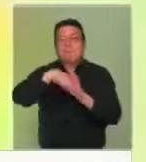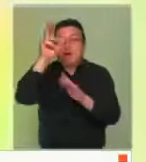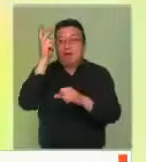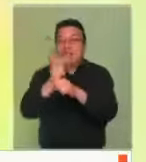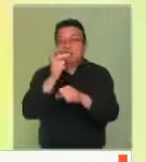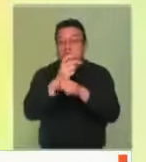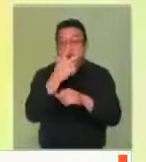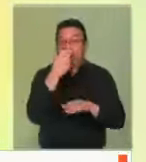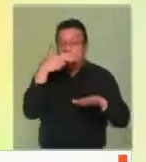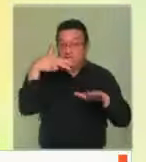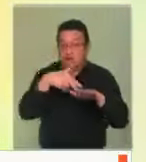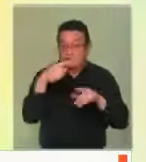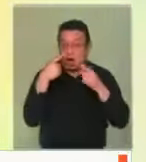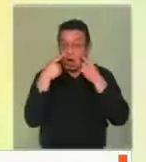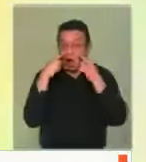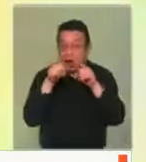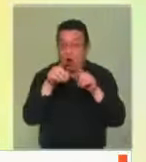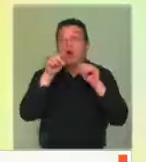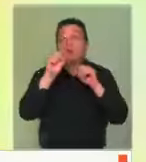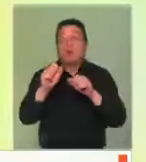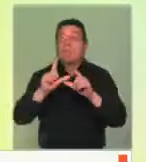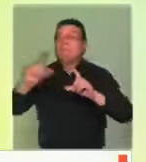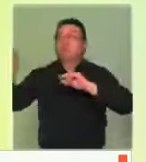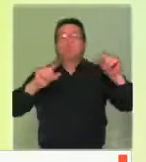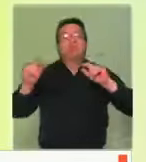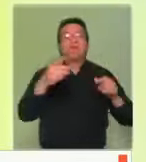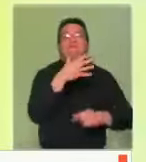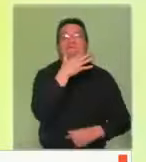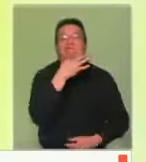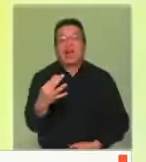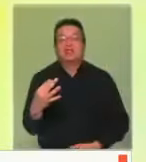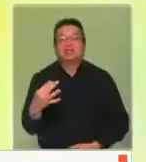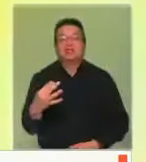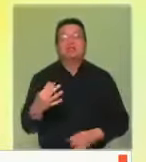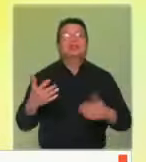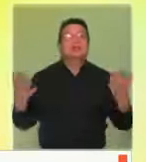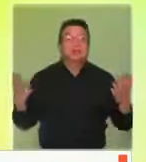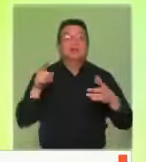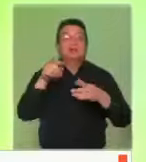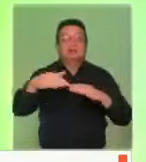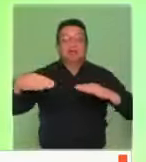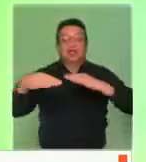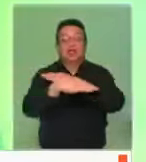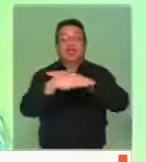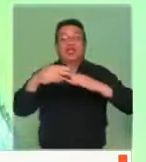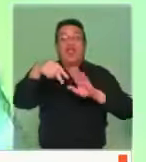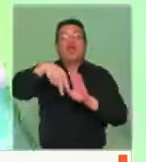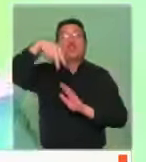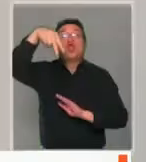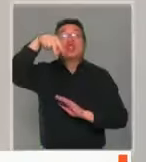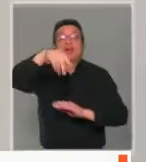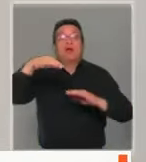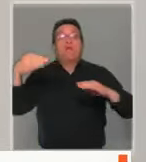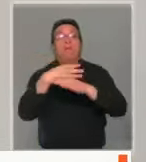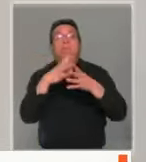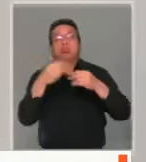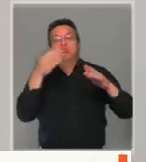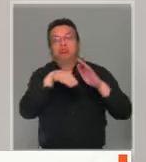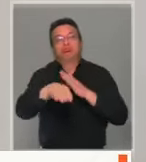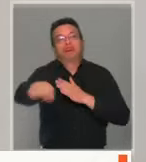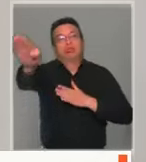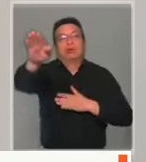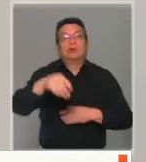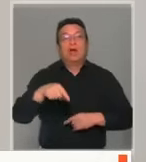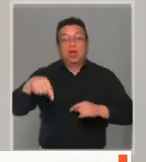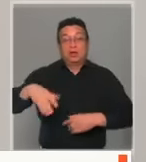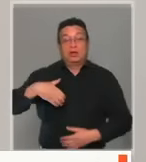delincuentes, que pueden escapar rápidamente por los accesos. En este caso, la Costanera Norte fue la vía escogida. Actualmente, los detectives de